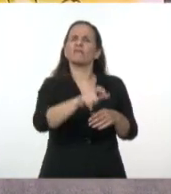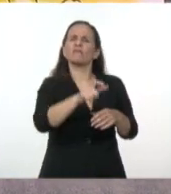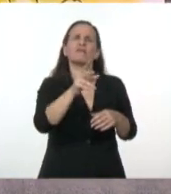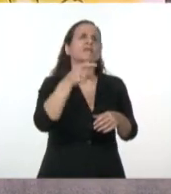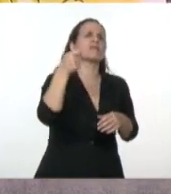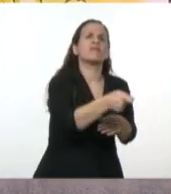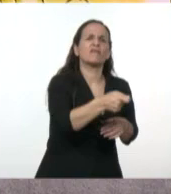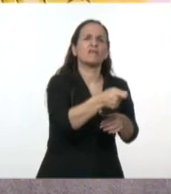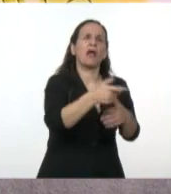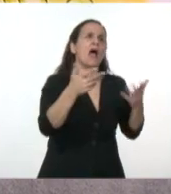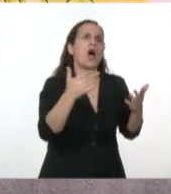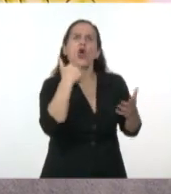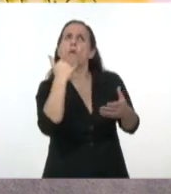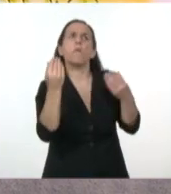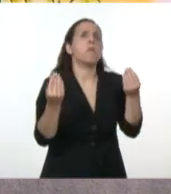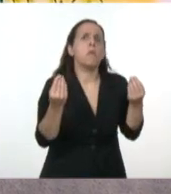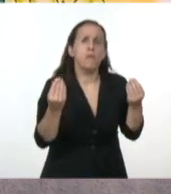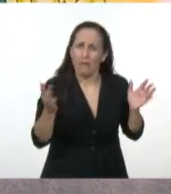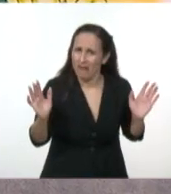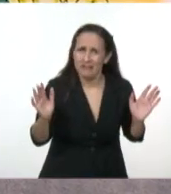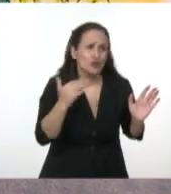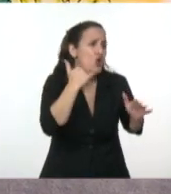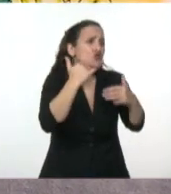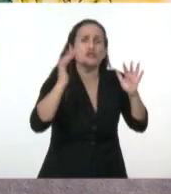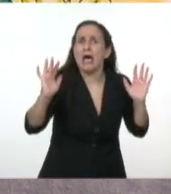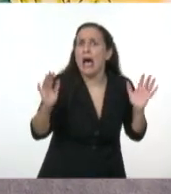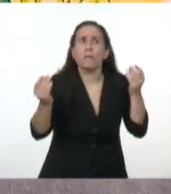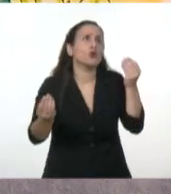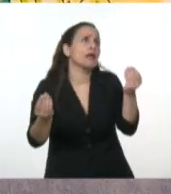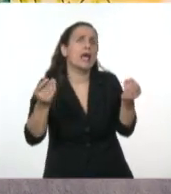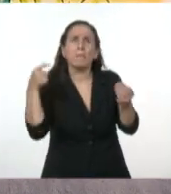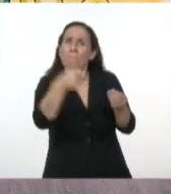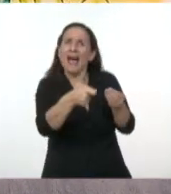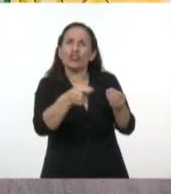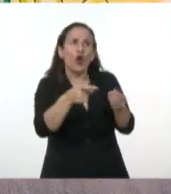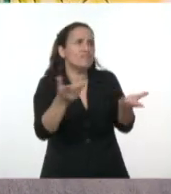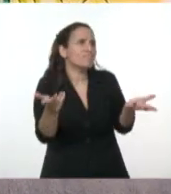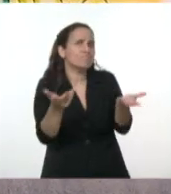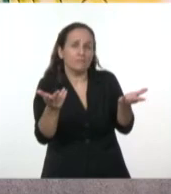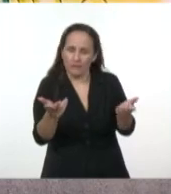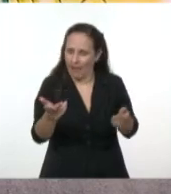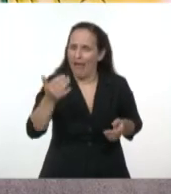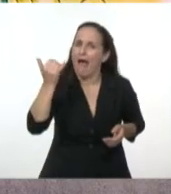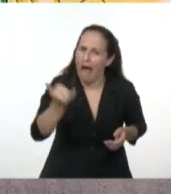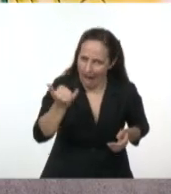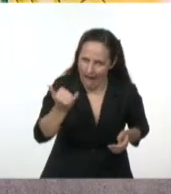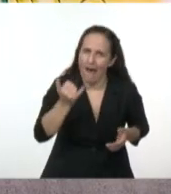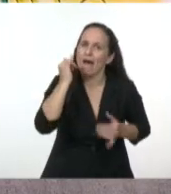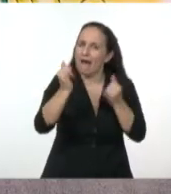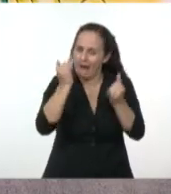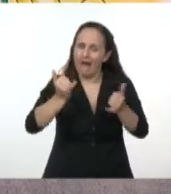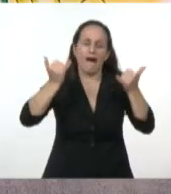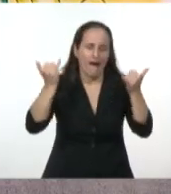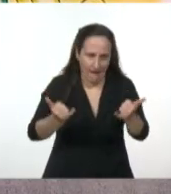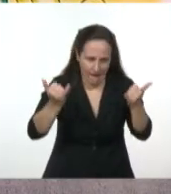inexplicable, ¿no? Los femicidios que a veces dicen, bueno, pero no sé por qué la mató, no hay explicación. Sí hay explicación, sí la hay, y